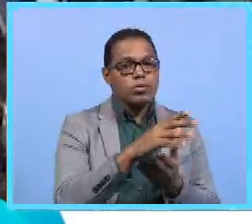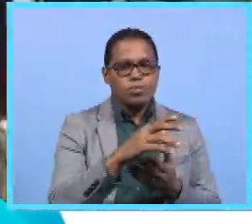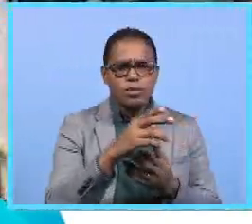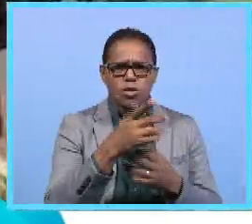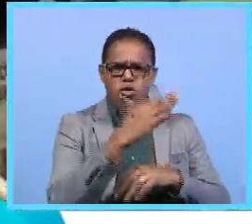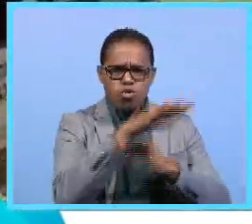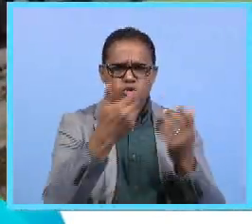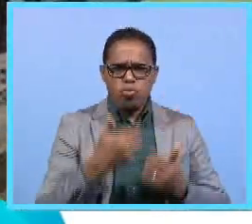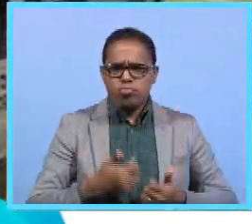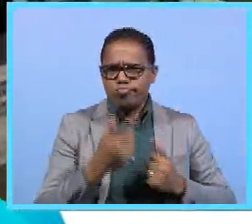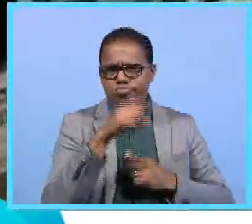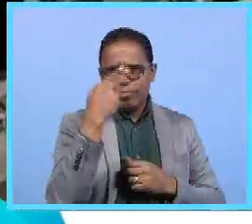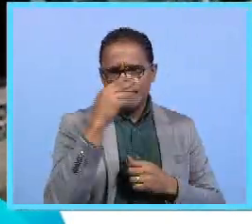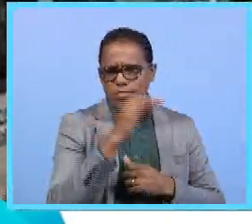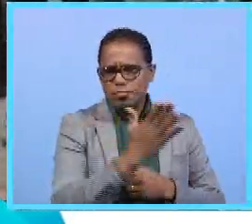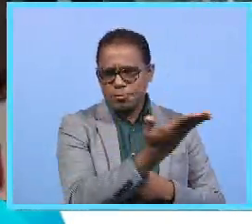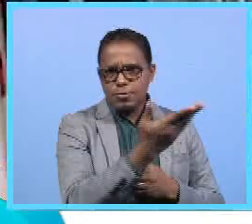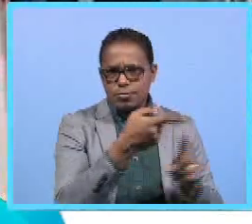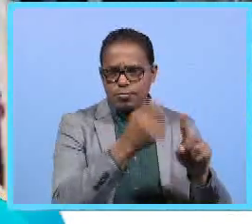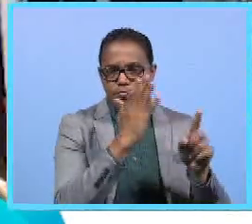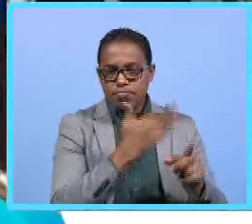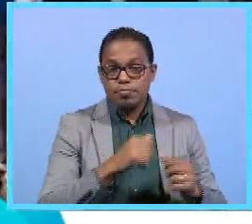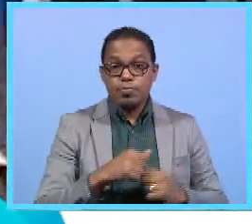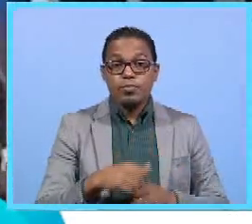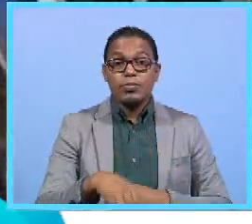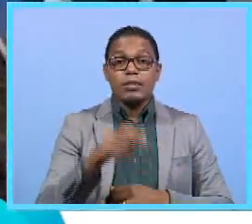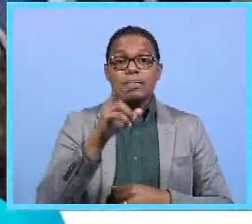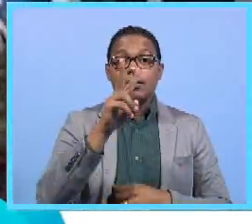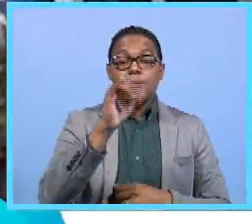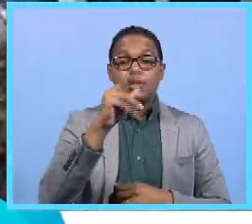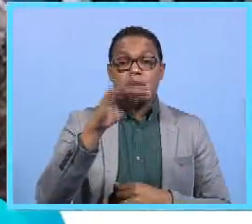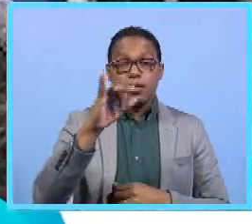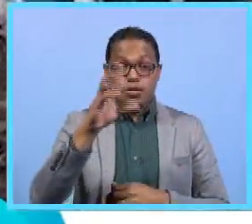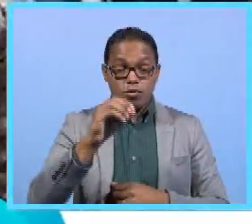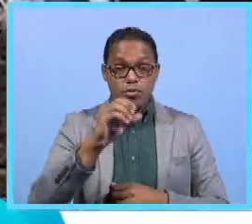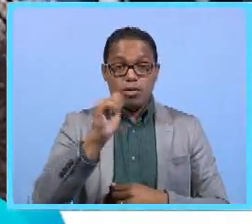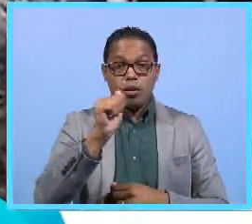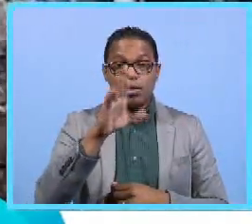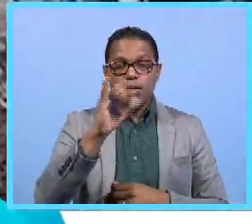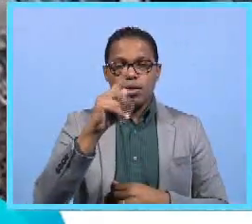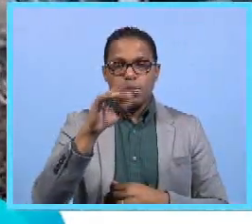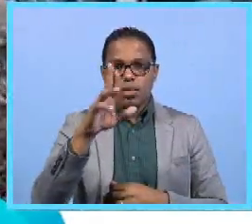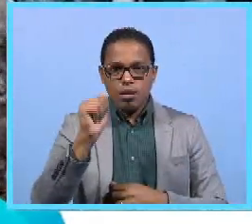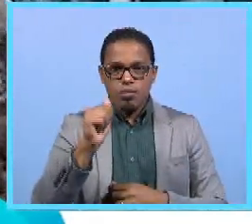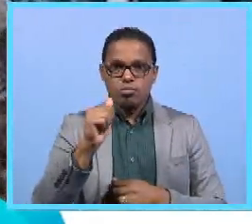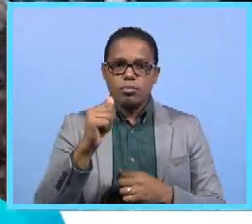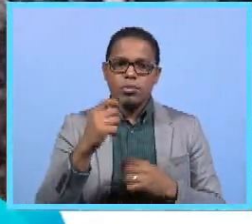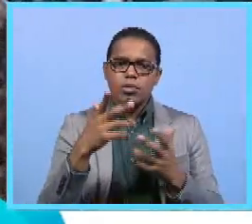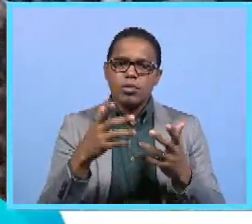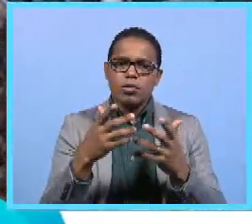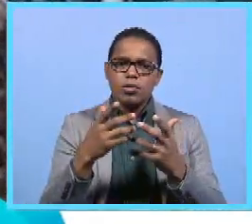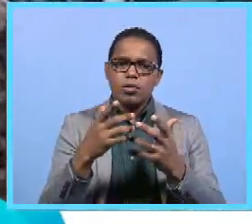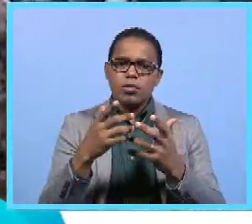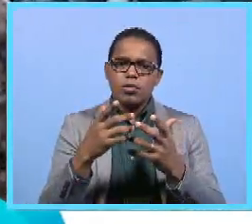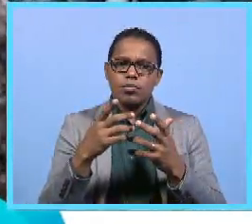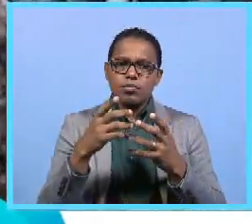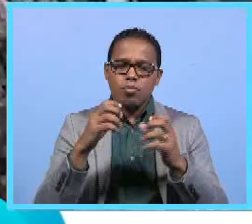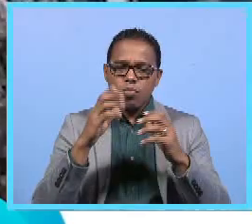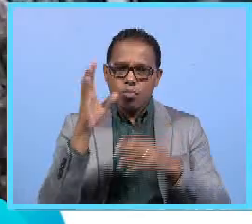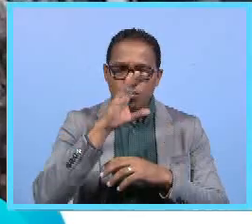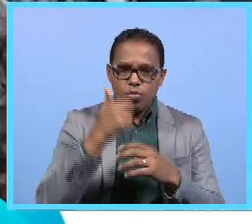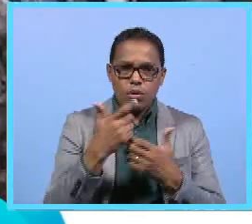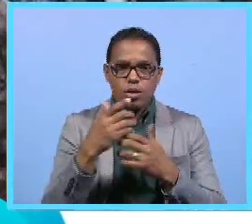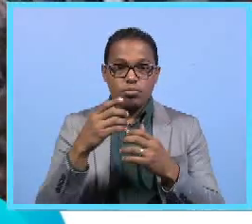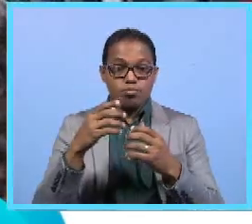nacionalidad haitiana. El titular, Venancio Alcántara, aseguró que las acciones puestas en marcha, pues buscan contrarrestar el